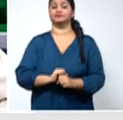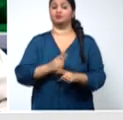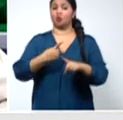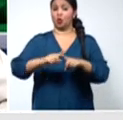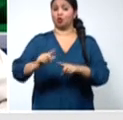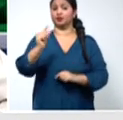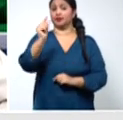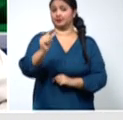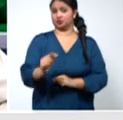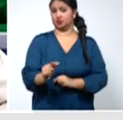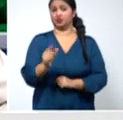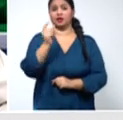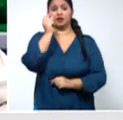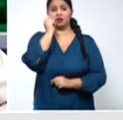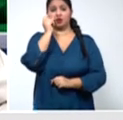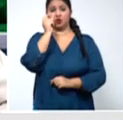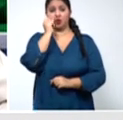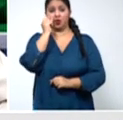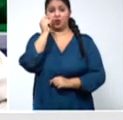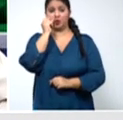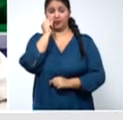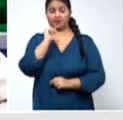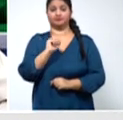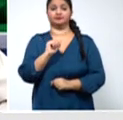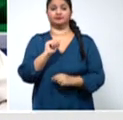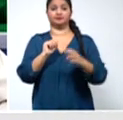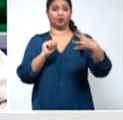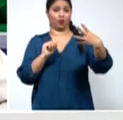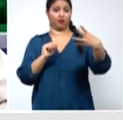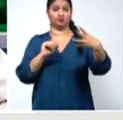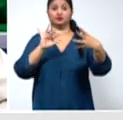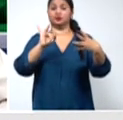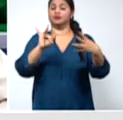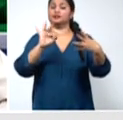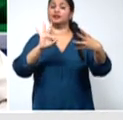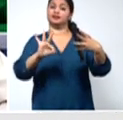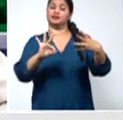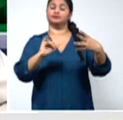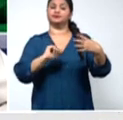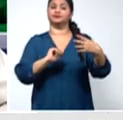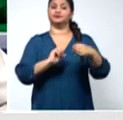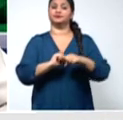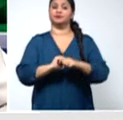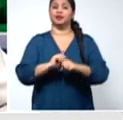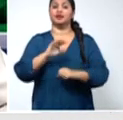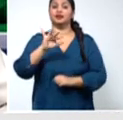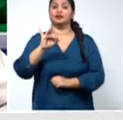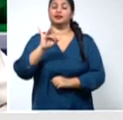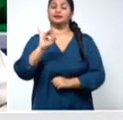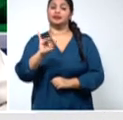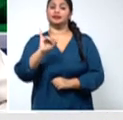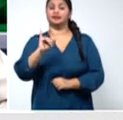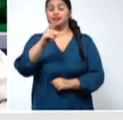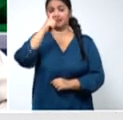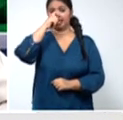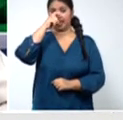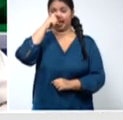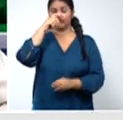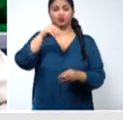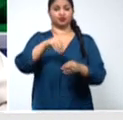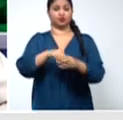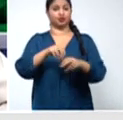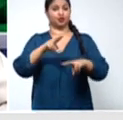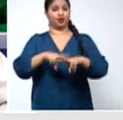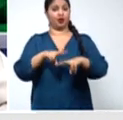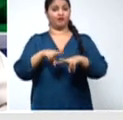un paciente de 76 años de edad, también de aquí de La Habana, del municipio Boyeros,